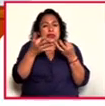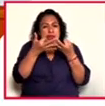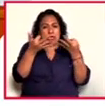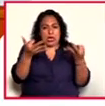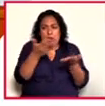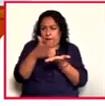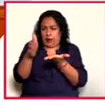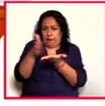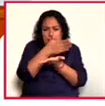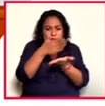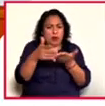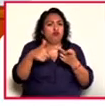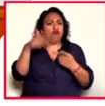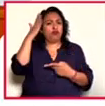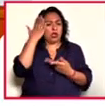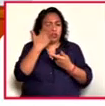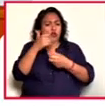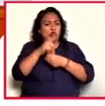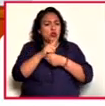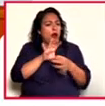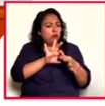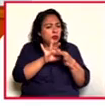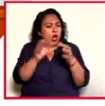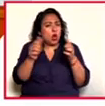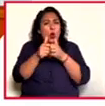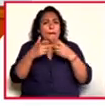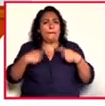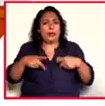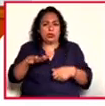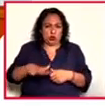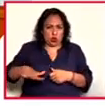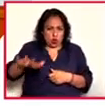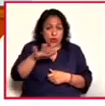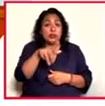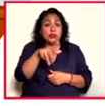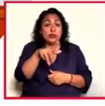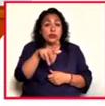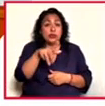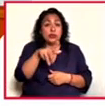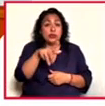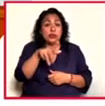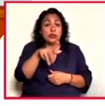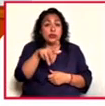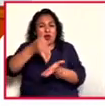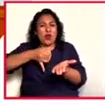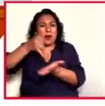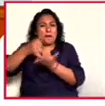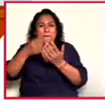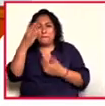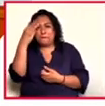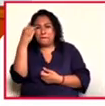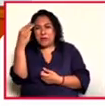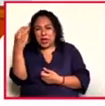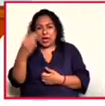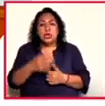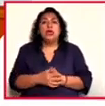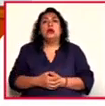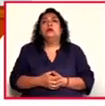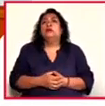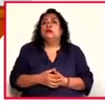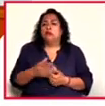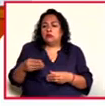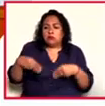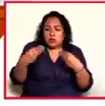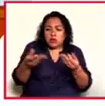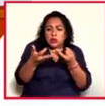social cercano a la población. Una reforma agraria maya, que era, no basta con entregarle tierras en